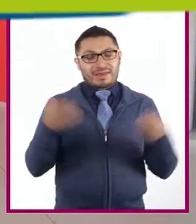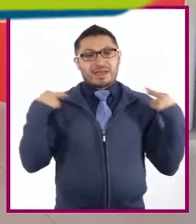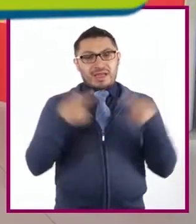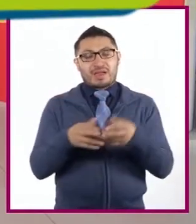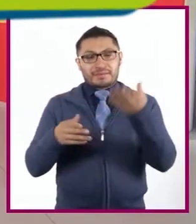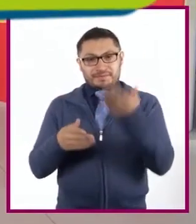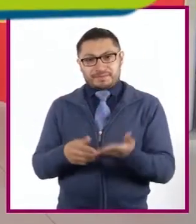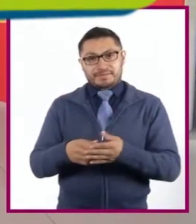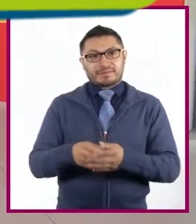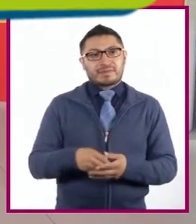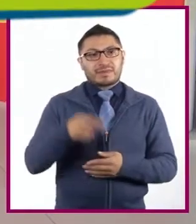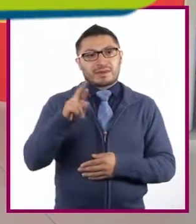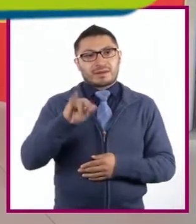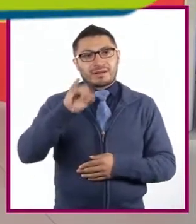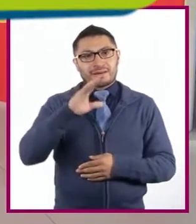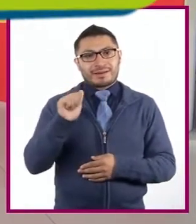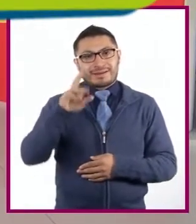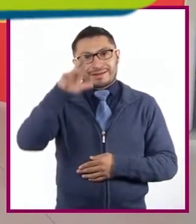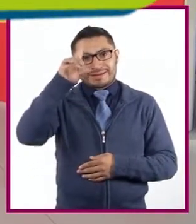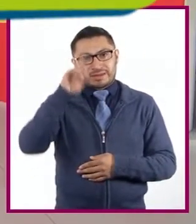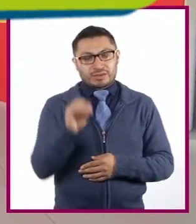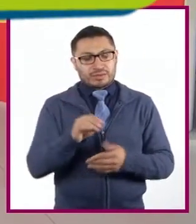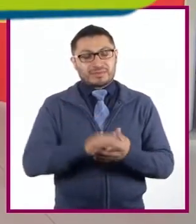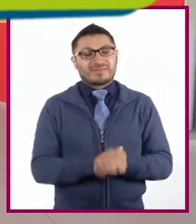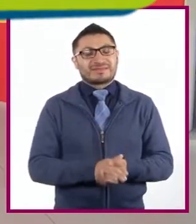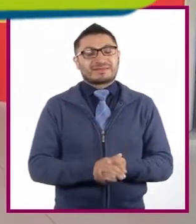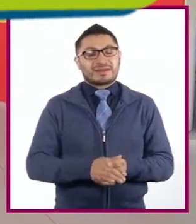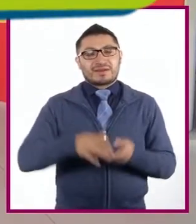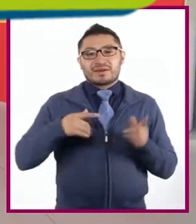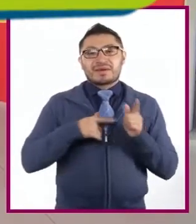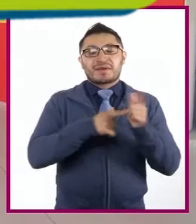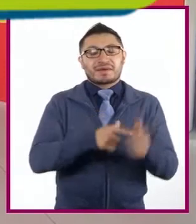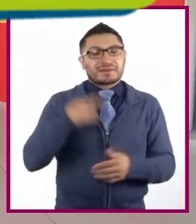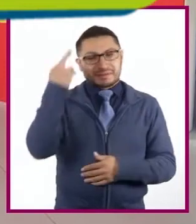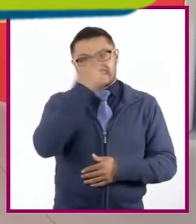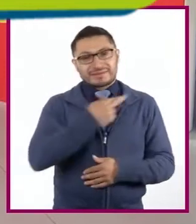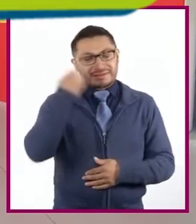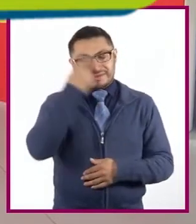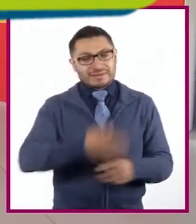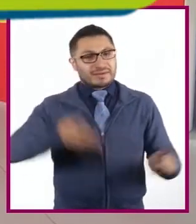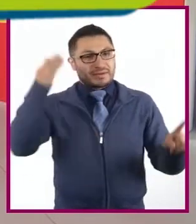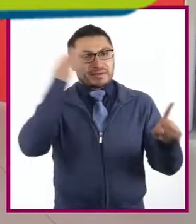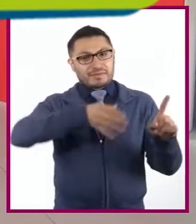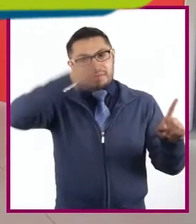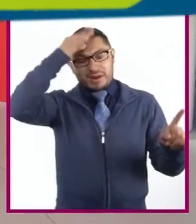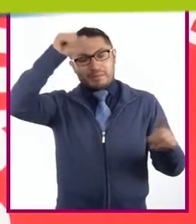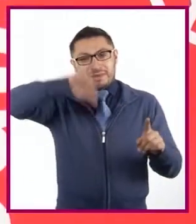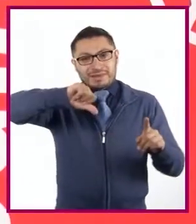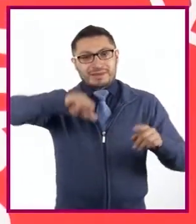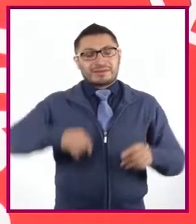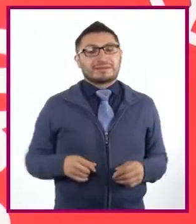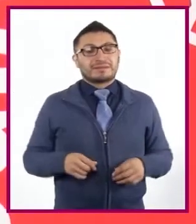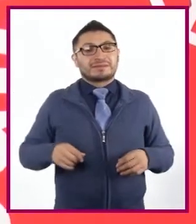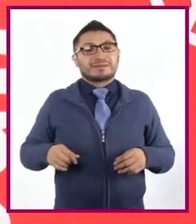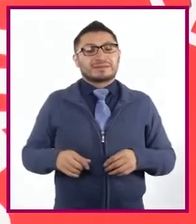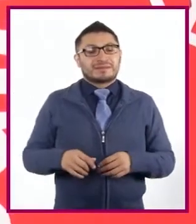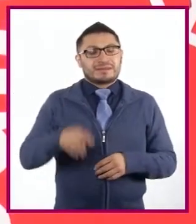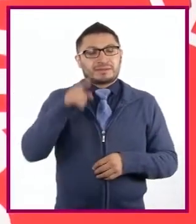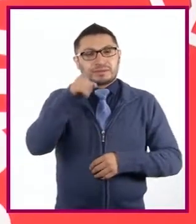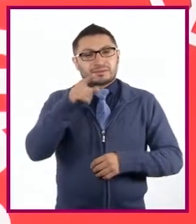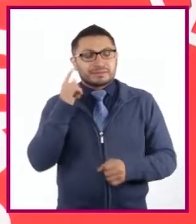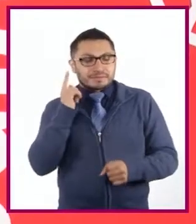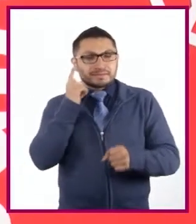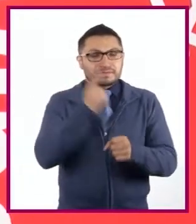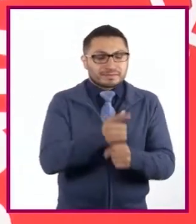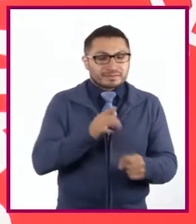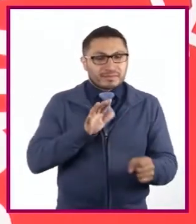profesor Ricardo Ulises Ortiz Licona. Continuemos con la revisión del aprendizaje esperado. Infieren el papel que